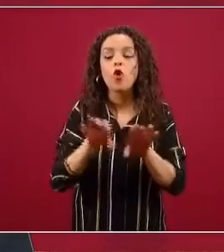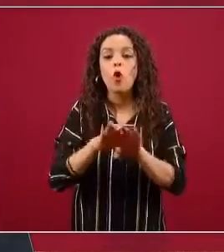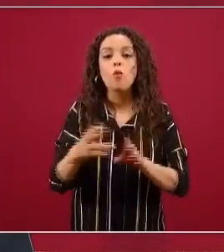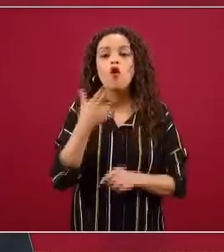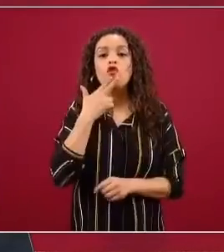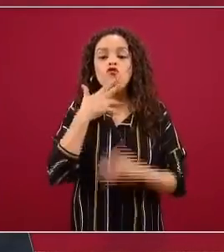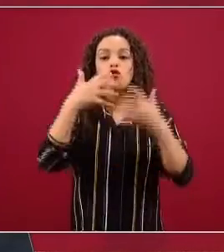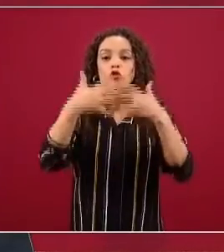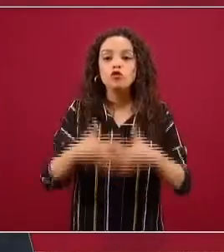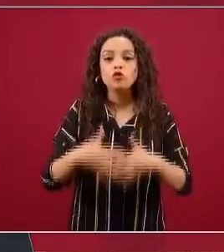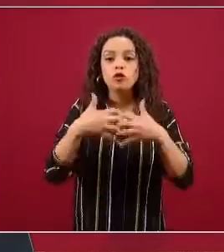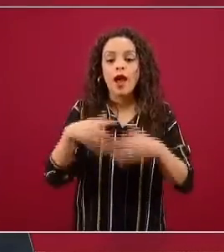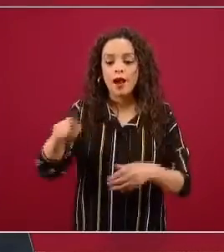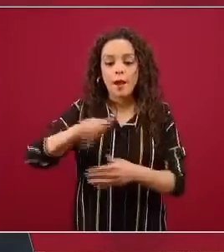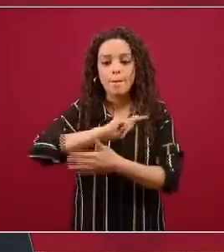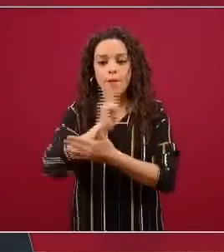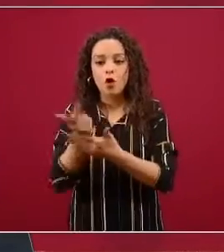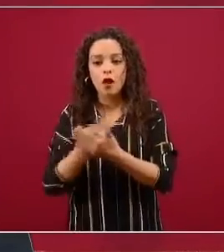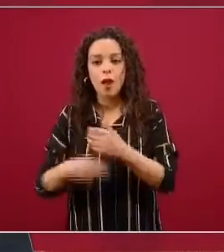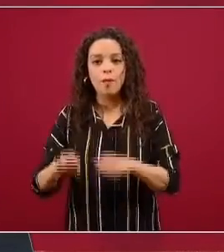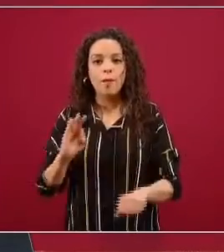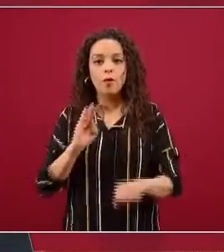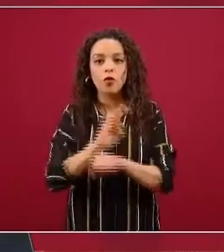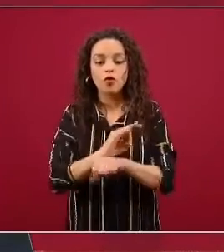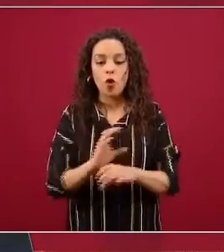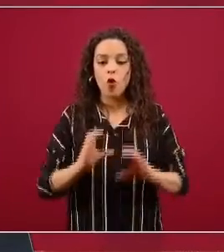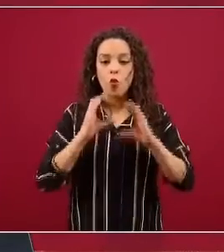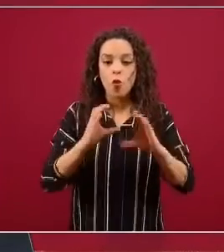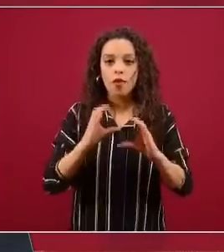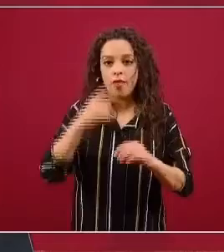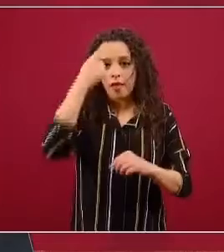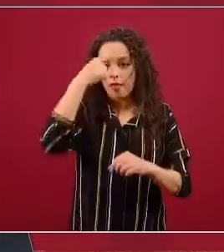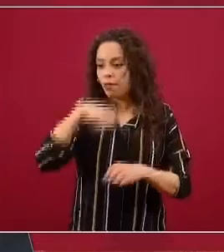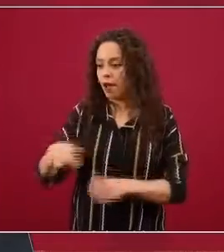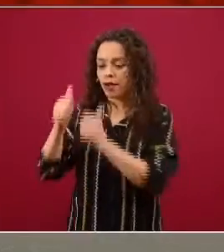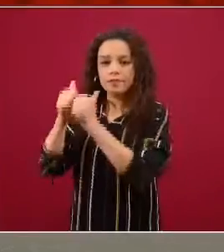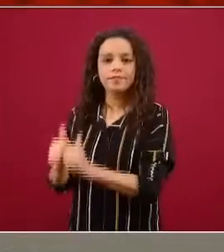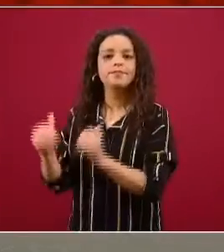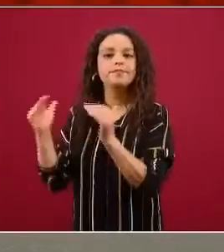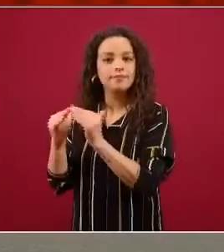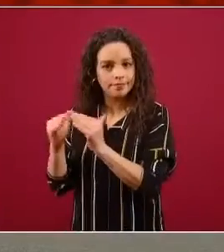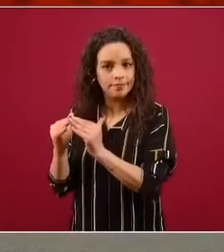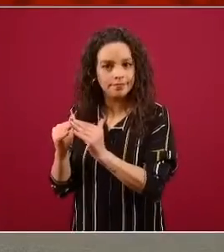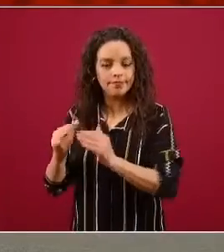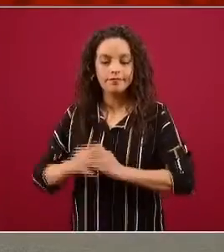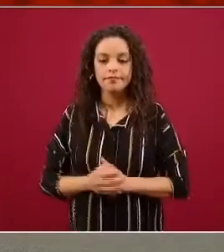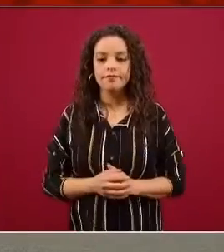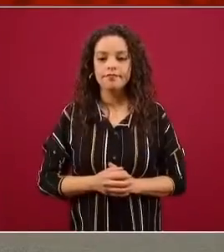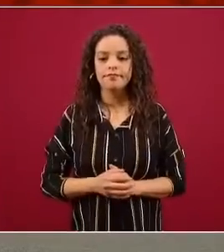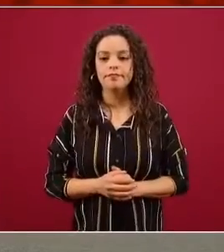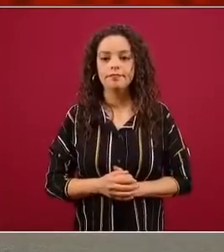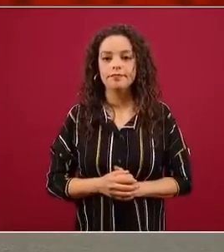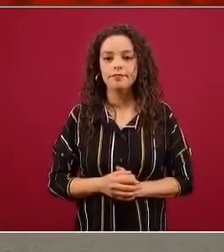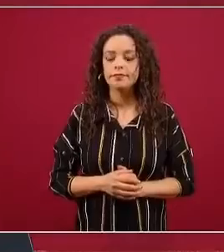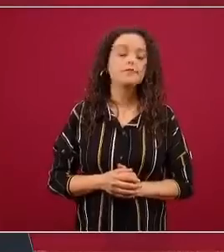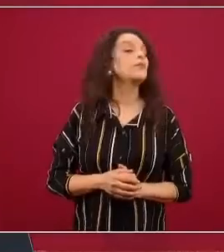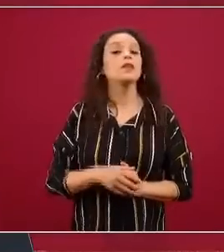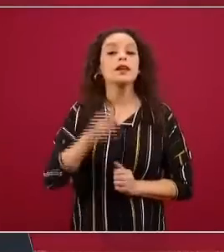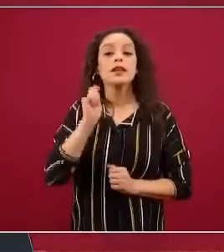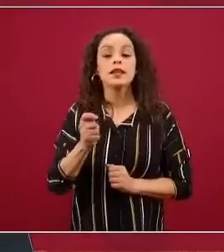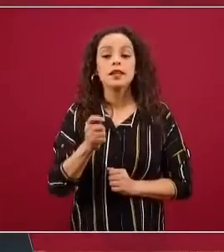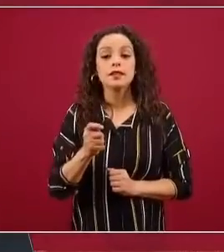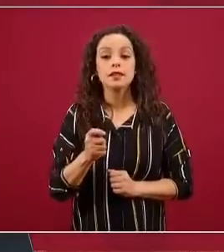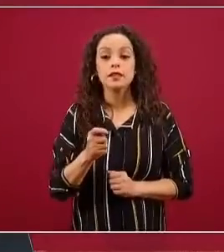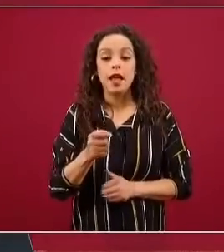detección, protección, cuidado y resguardo. La idea es acercarse ahora a los servicios a la